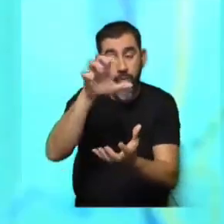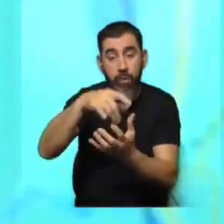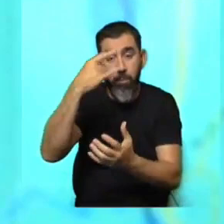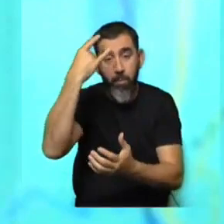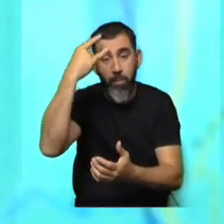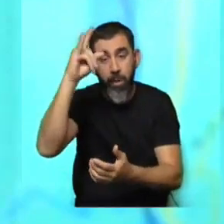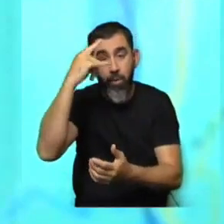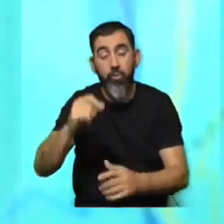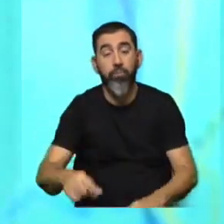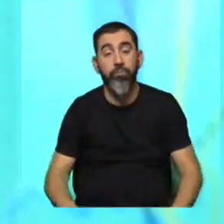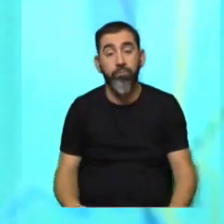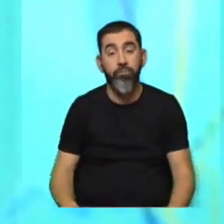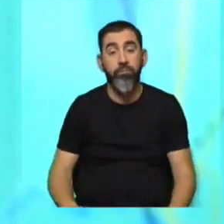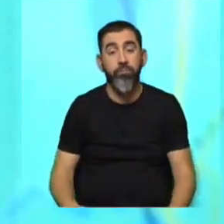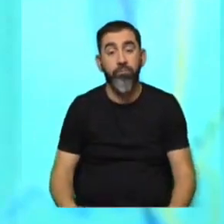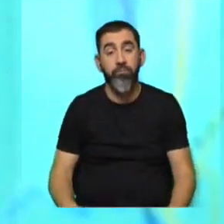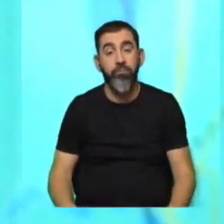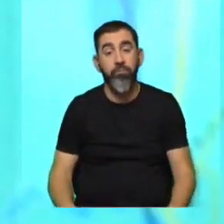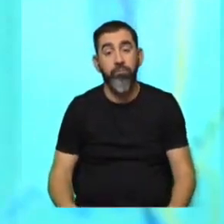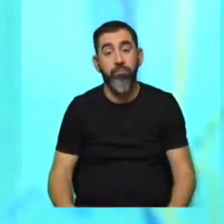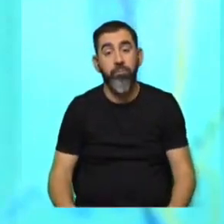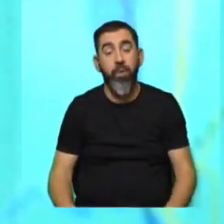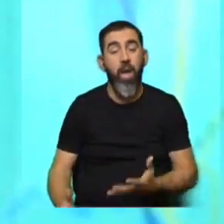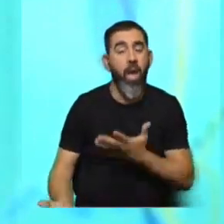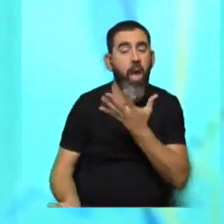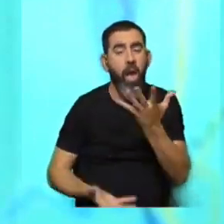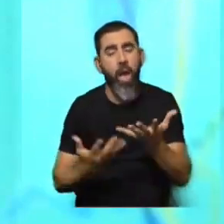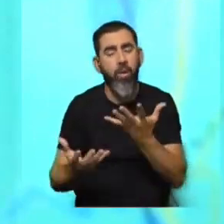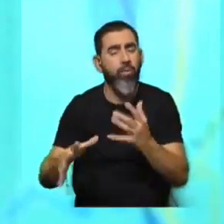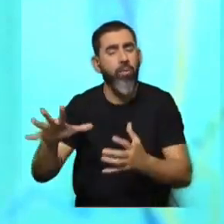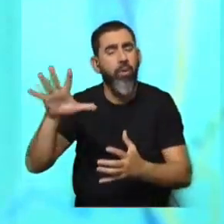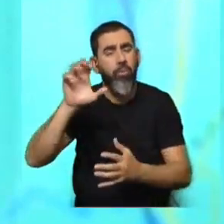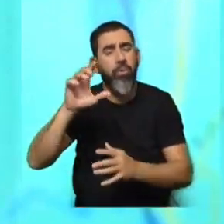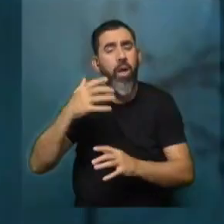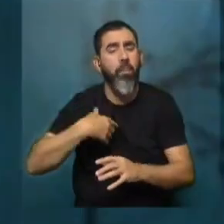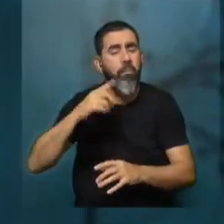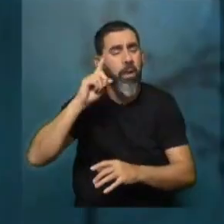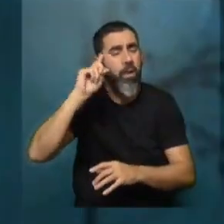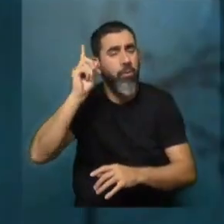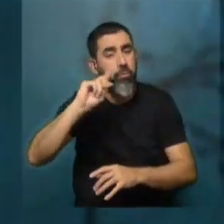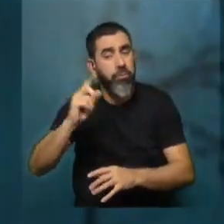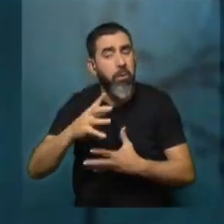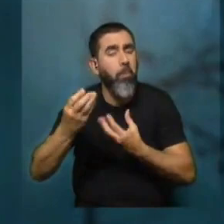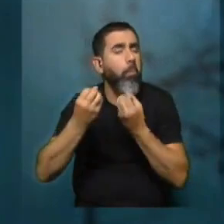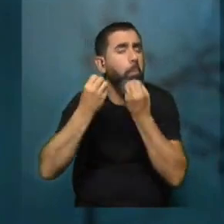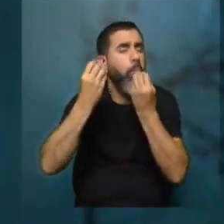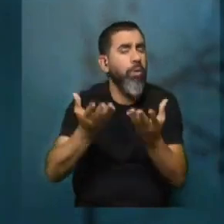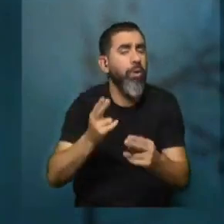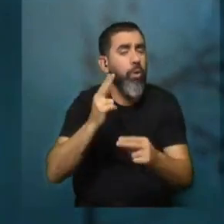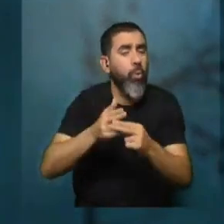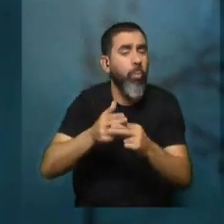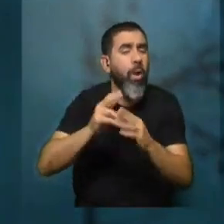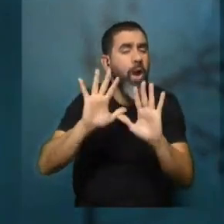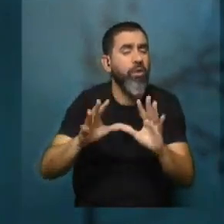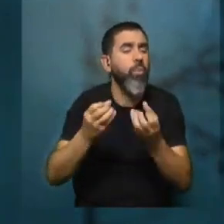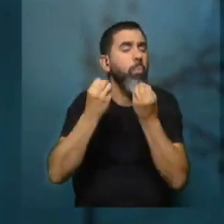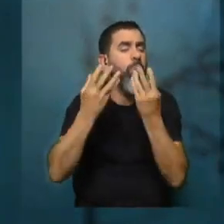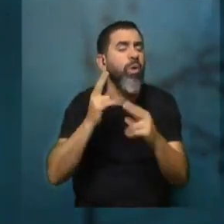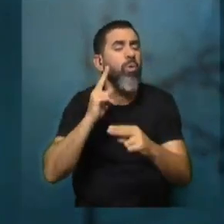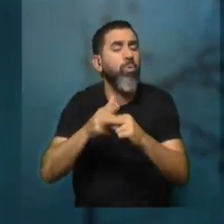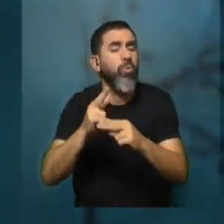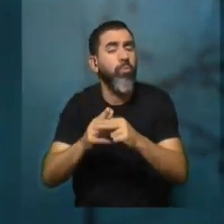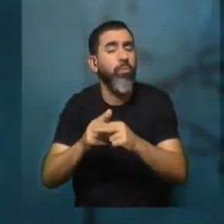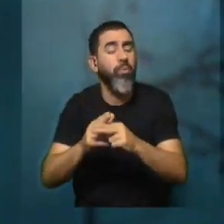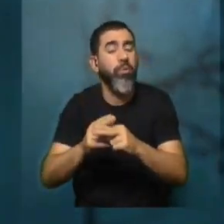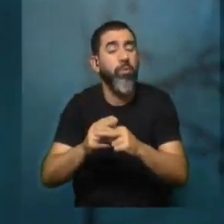Meteorológica del Prado y nos cuenta algo que muchas veces escuchamos hablar y capaz que no sabemos tanto por qué se llama así o a qué se refiere, que es